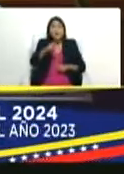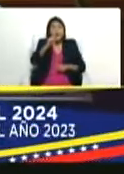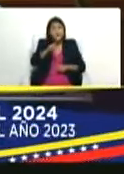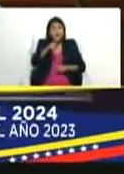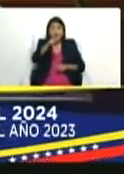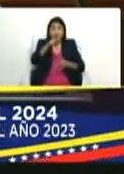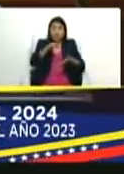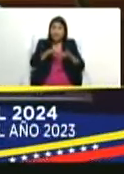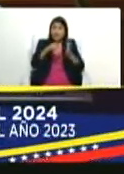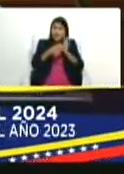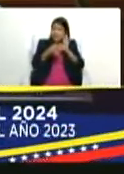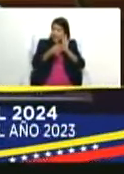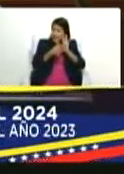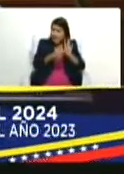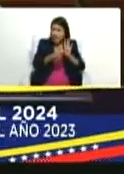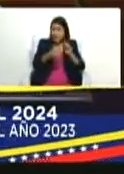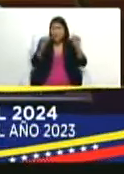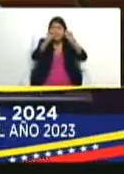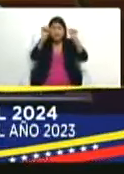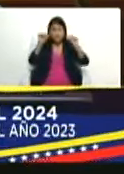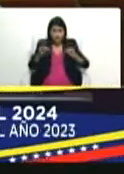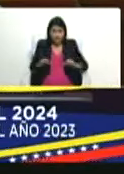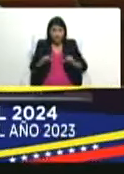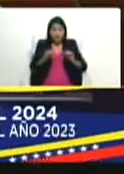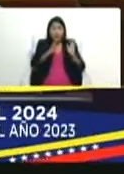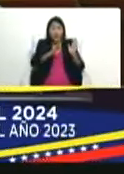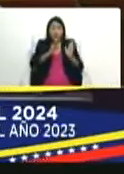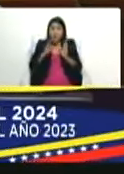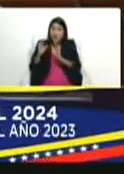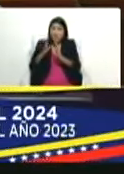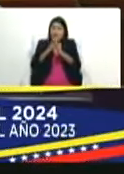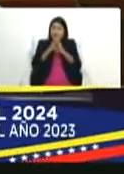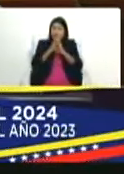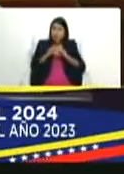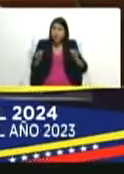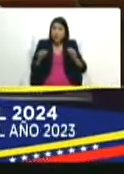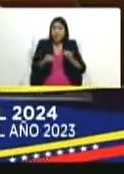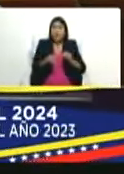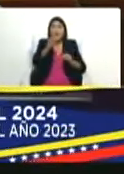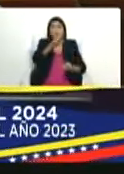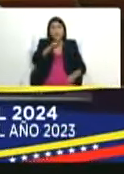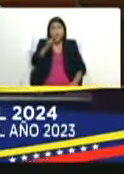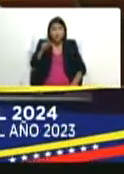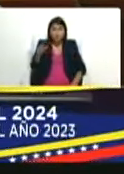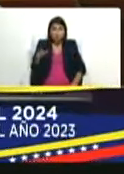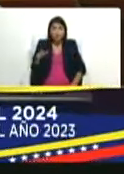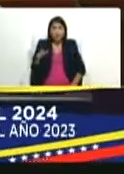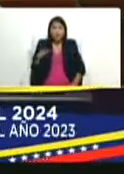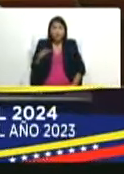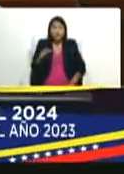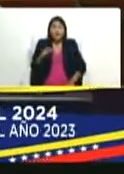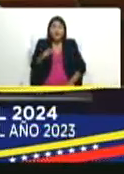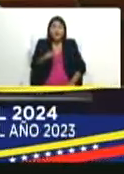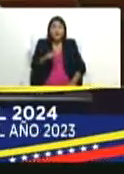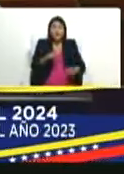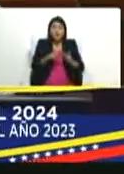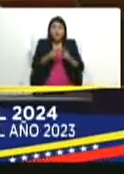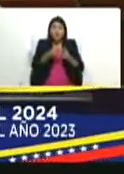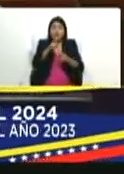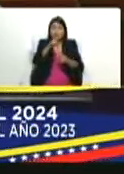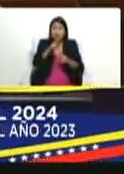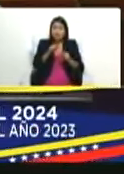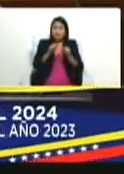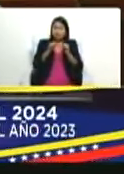representan el sostén de un sistema de orden y seguridad para toda nuestra sociedad. La manifiesta